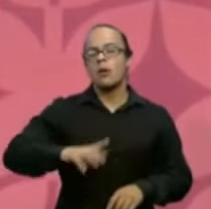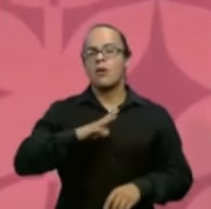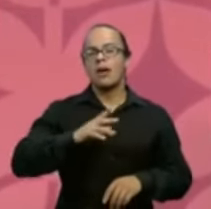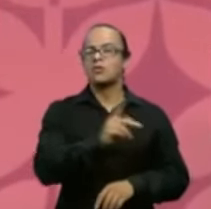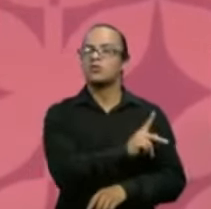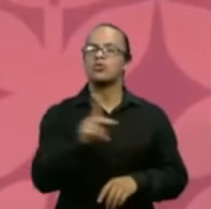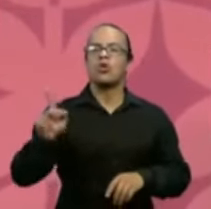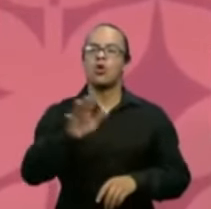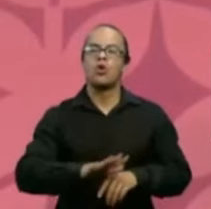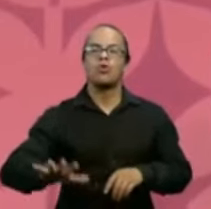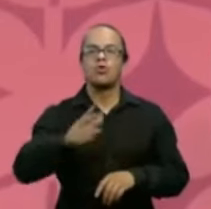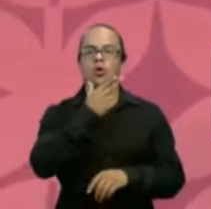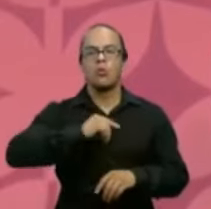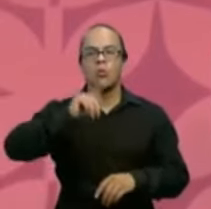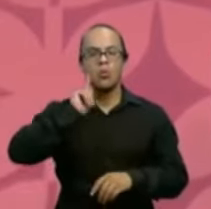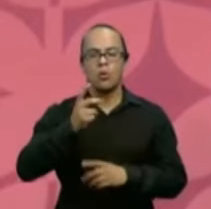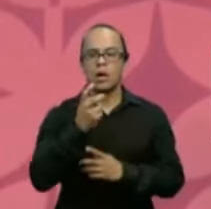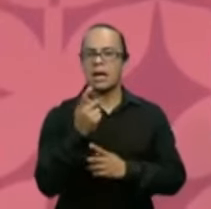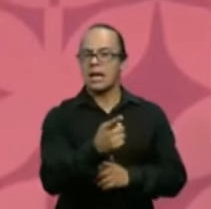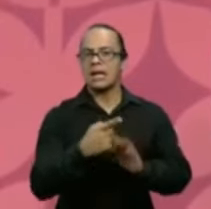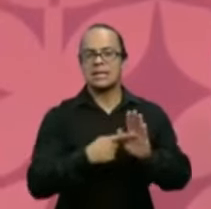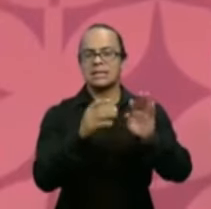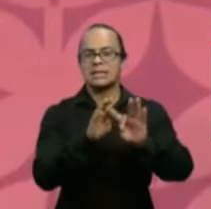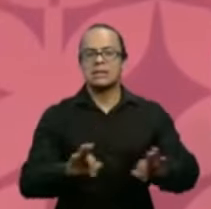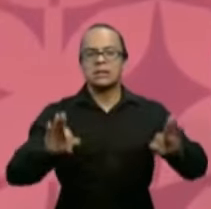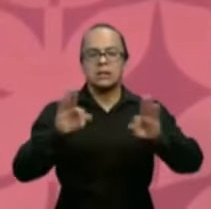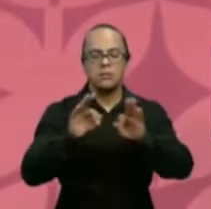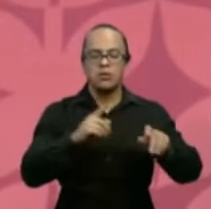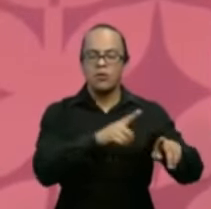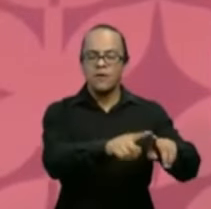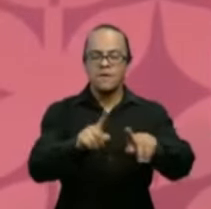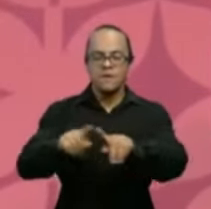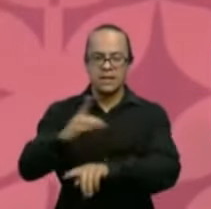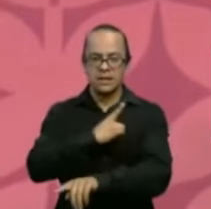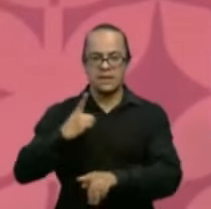de todos bajo la premisa de respeto a la pluralidad.